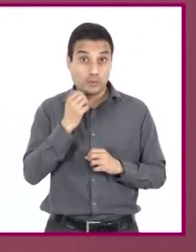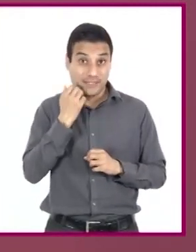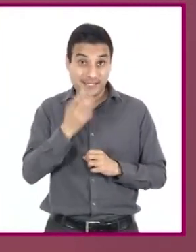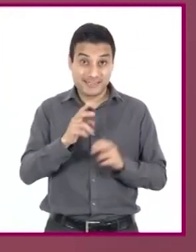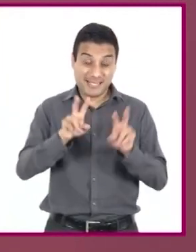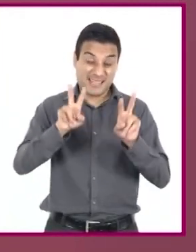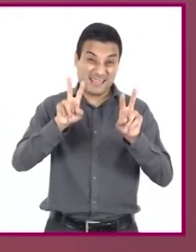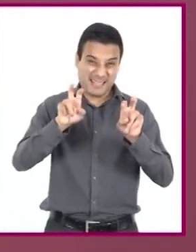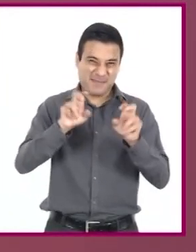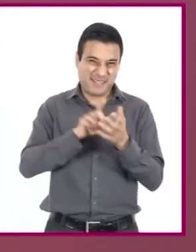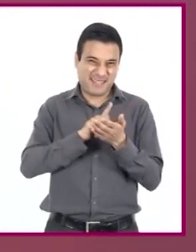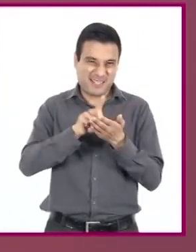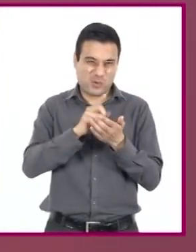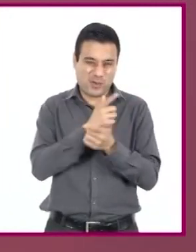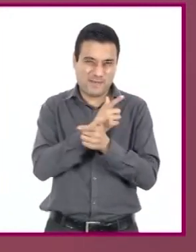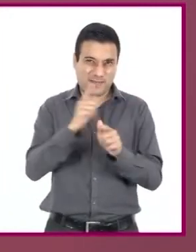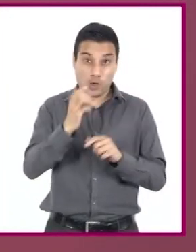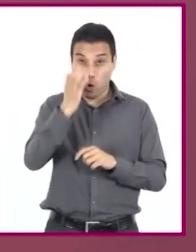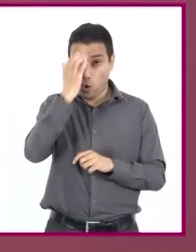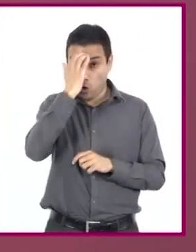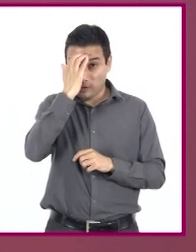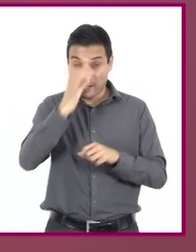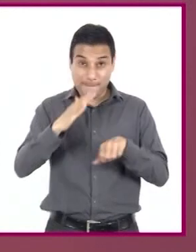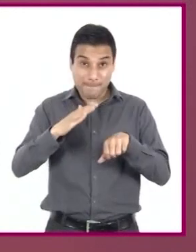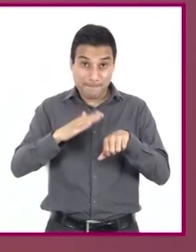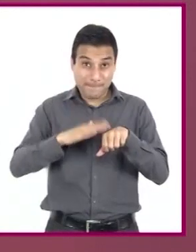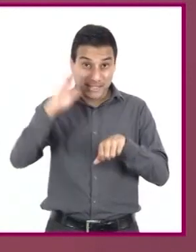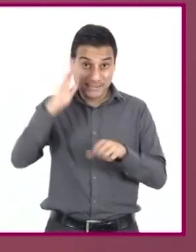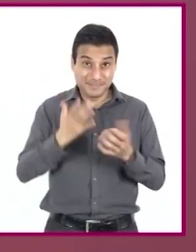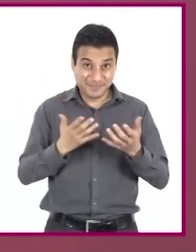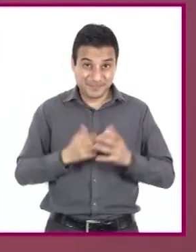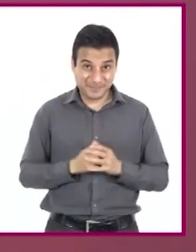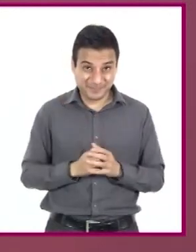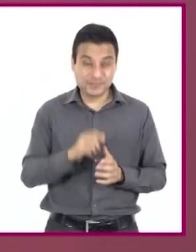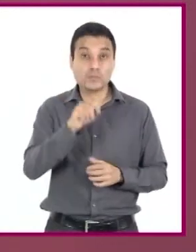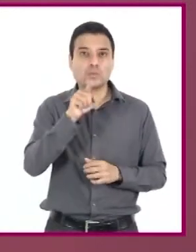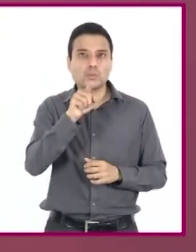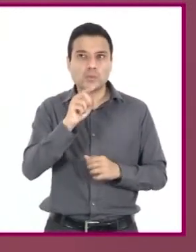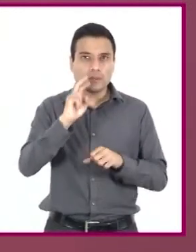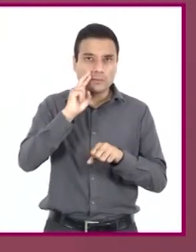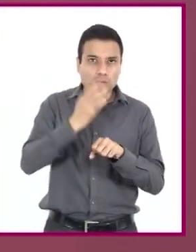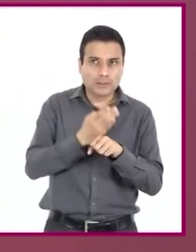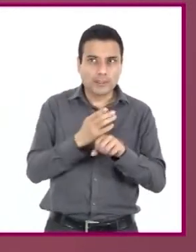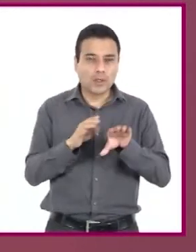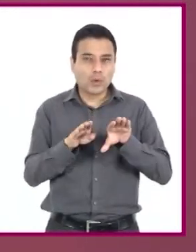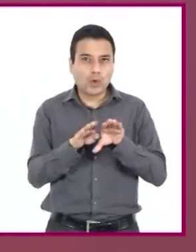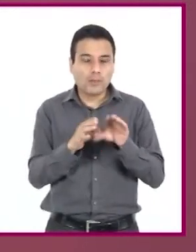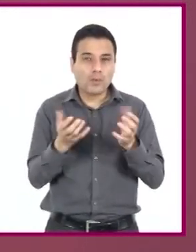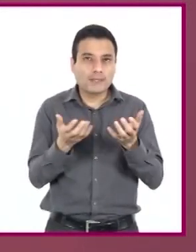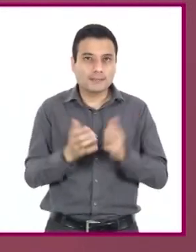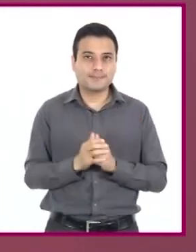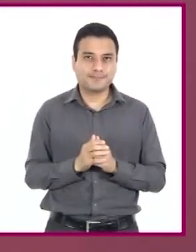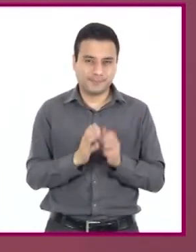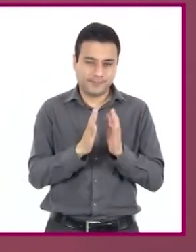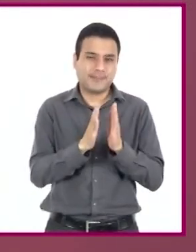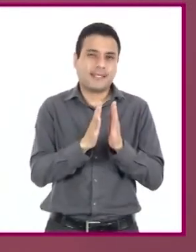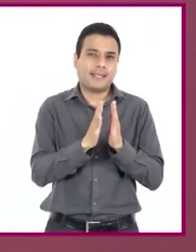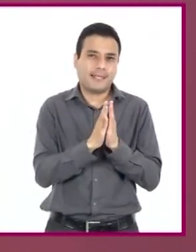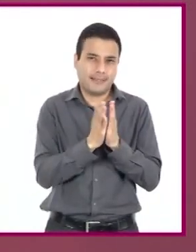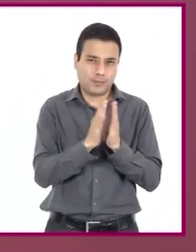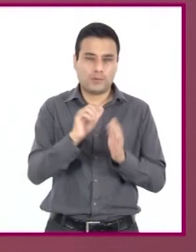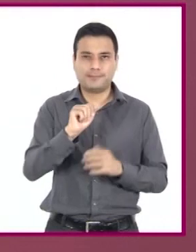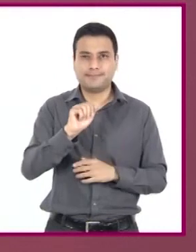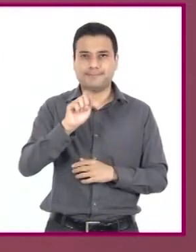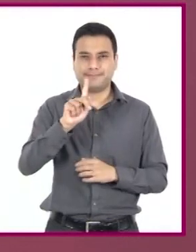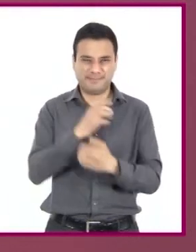el derecho a la libertad y la forma de actuar con responsabilidad, pueden revisar su libro de texto de